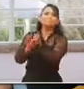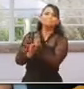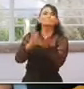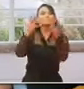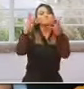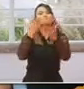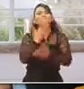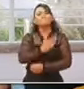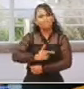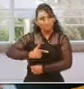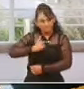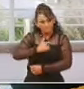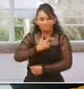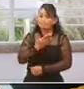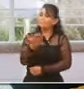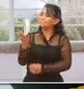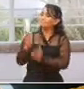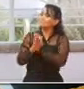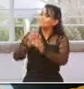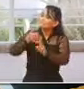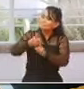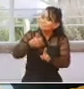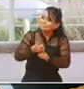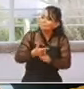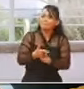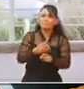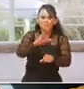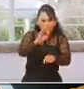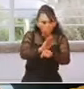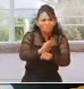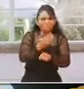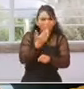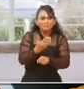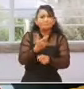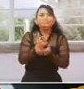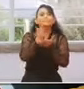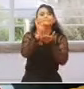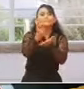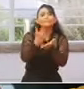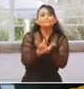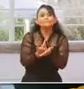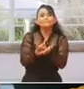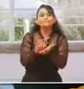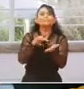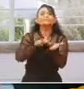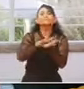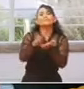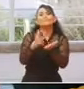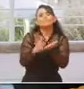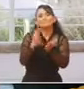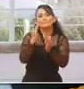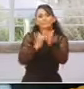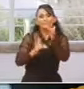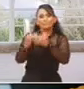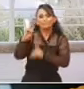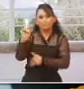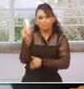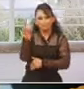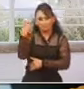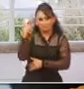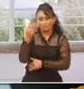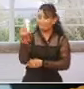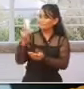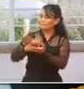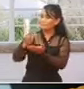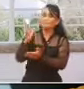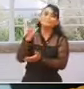regidores solicitamos su respaldo para este beneficio económico a favor de nuestra máxima casa de estudios. Gracias. Muchas gracias,